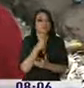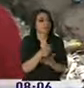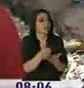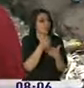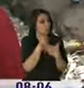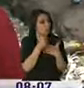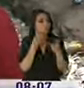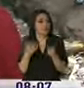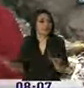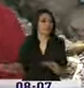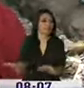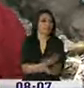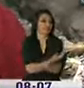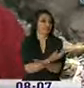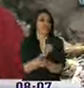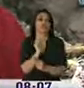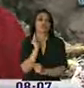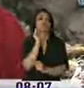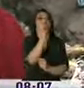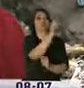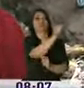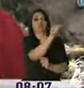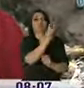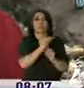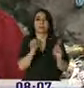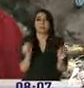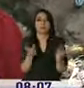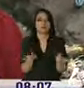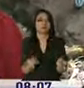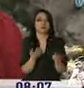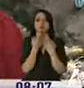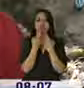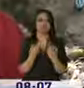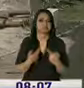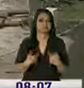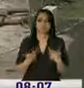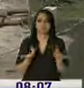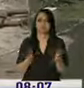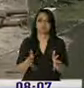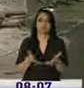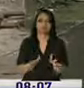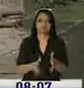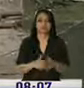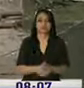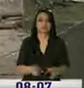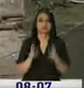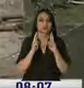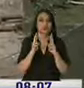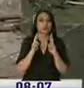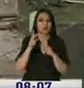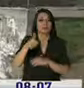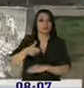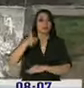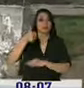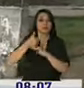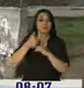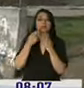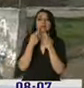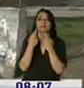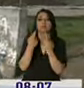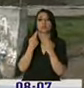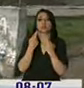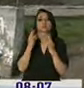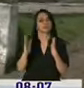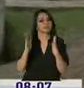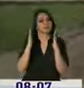que se extiende un poco más allá, pero no ha habido ningún resultado. Esperan una pronta respuesta por parte de la autoridad